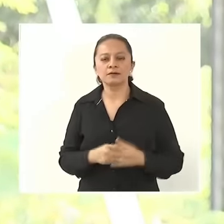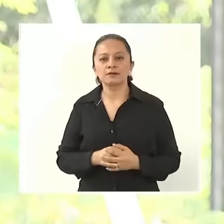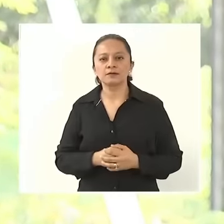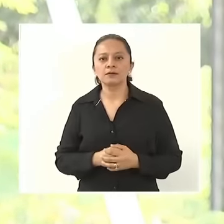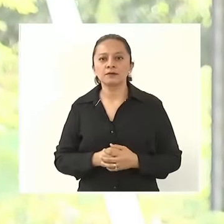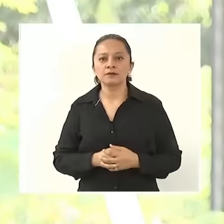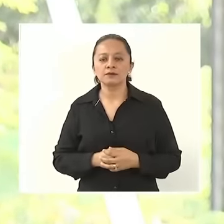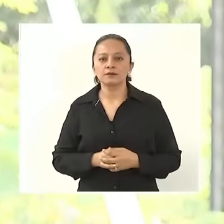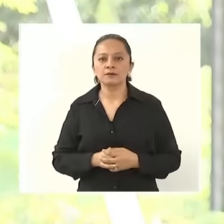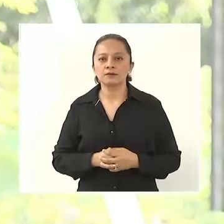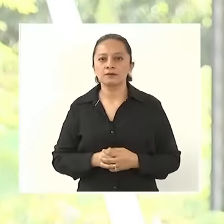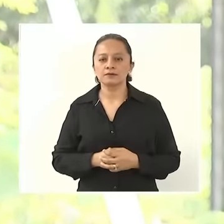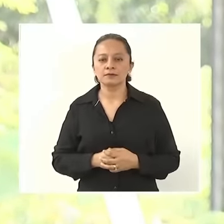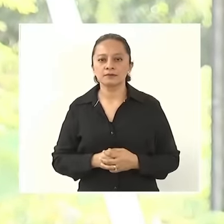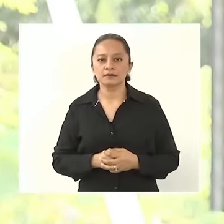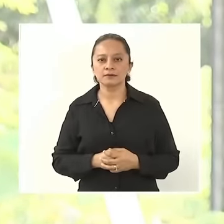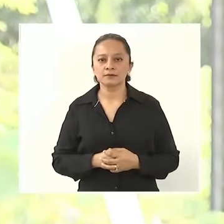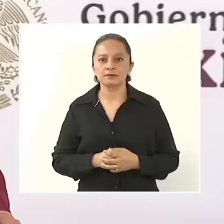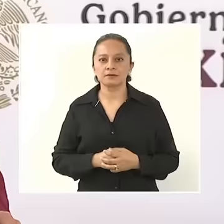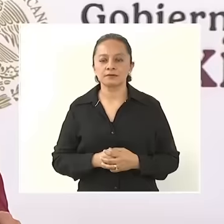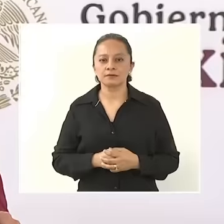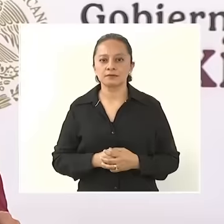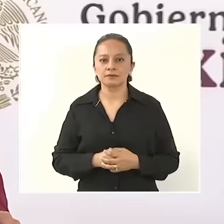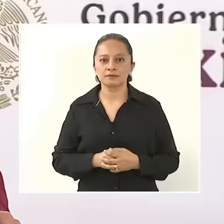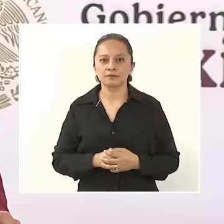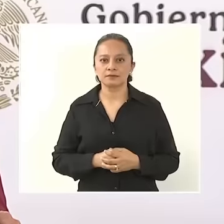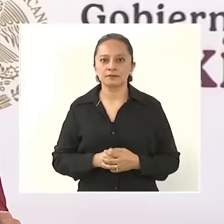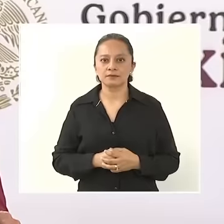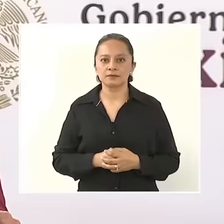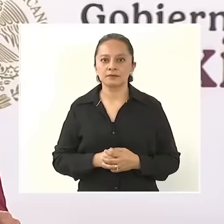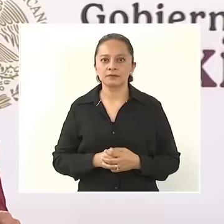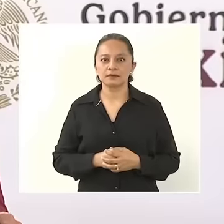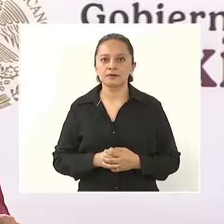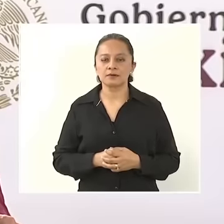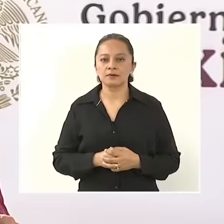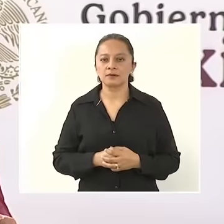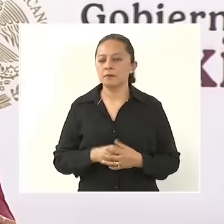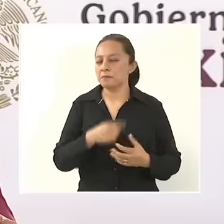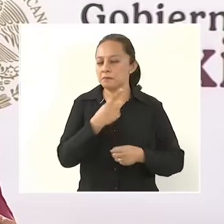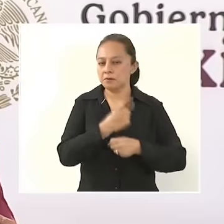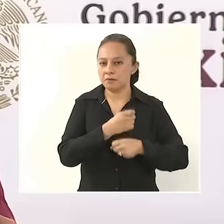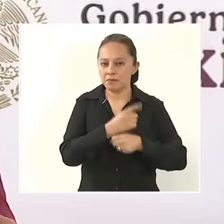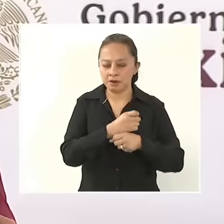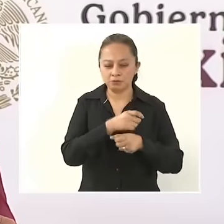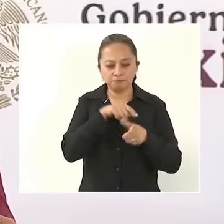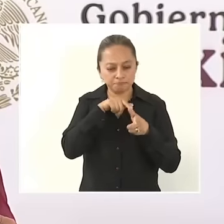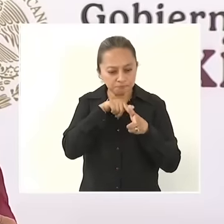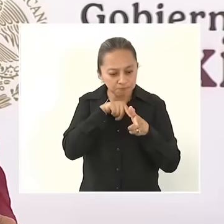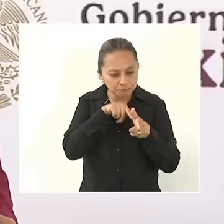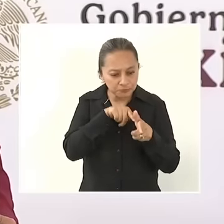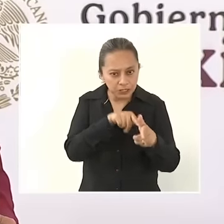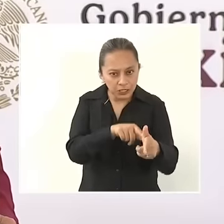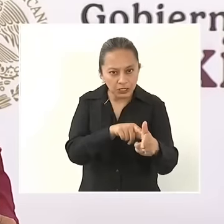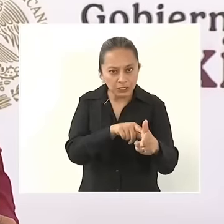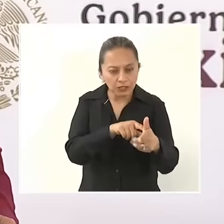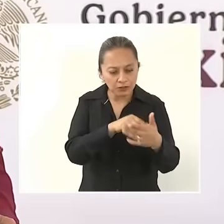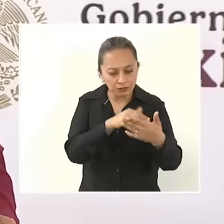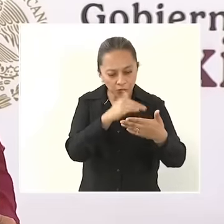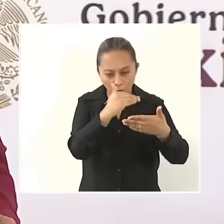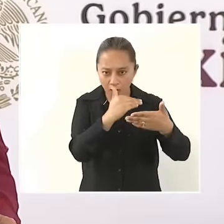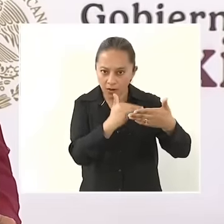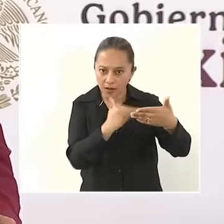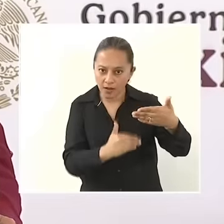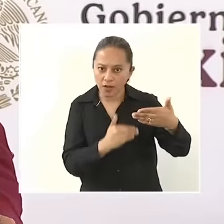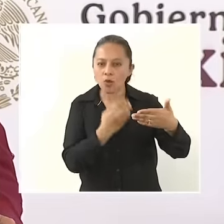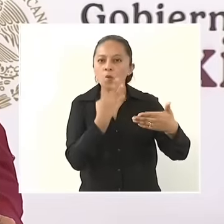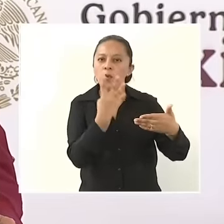ver con, uno, seguir con los principios de lo que llamamos la cuarta transformación de